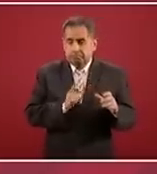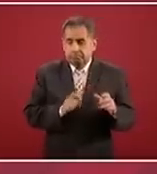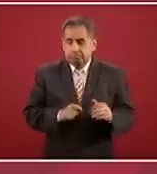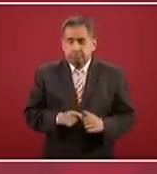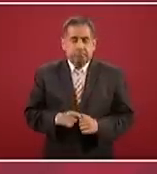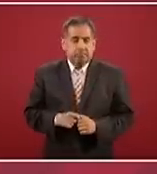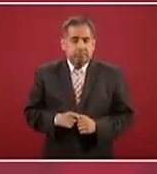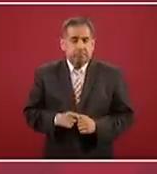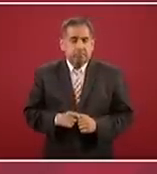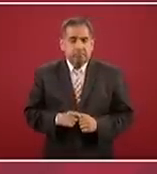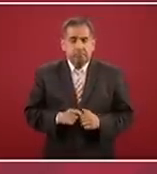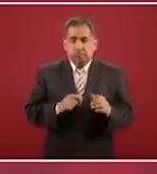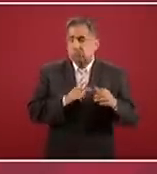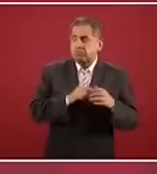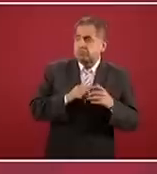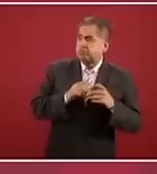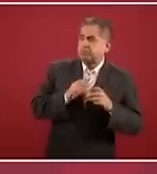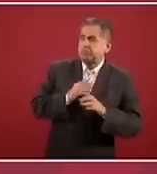se nos